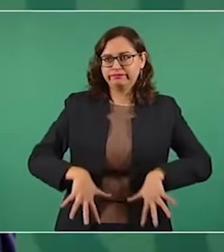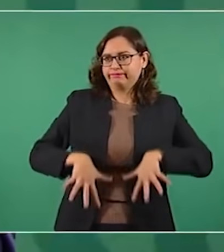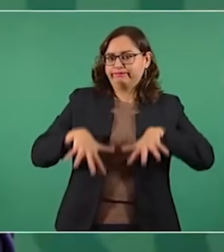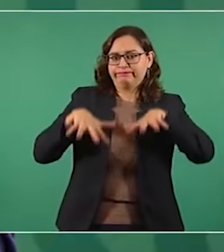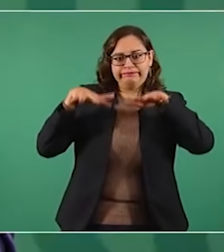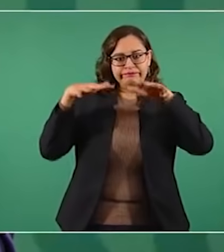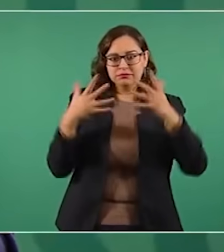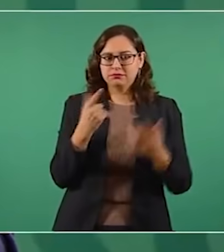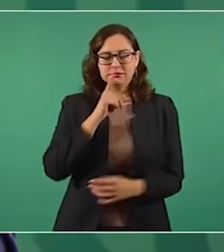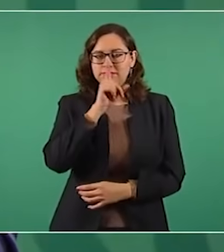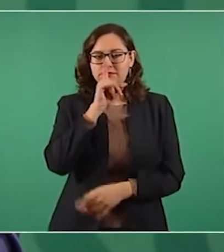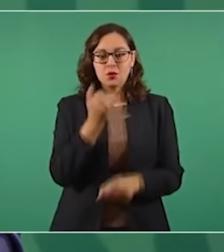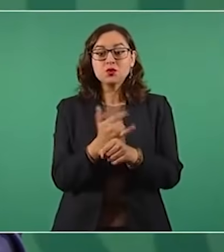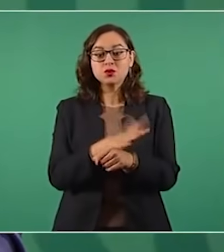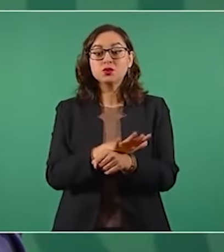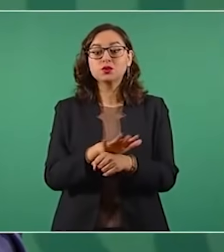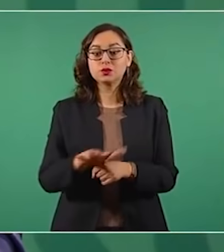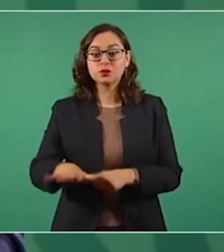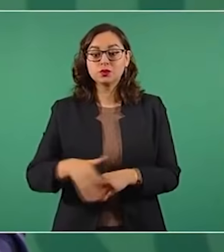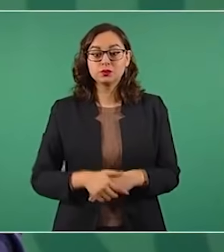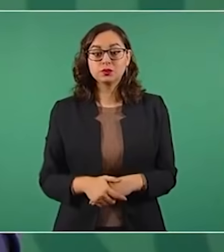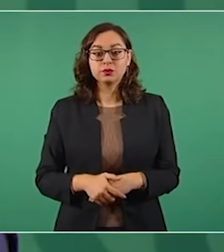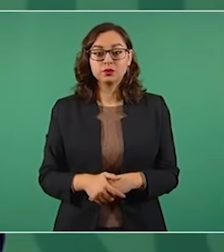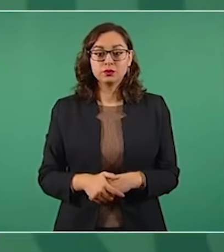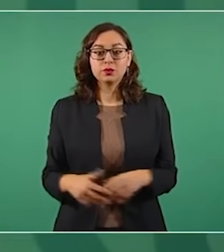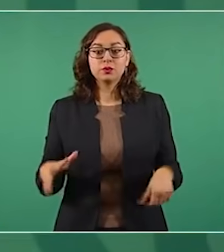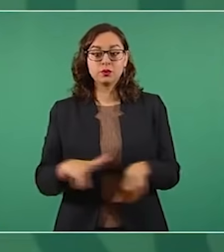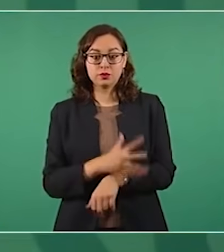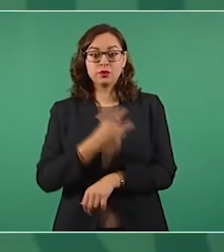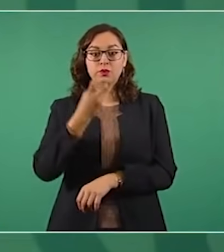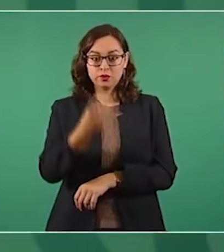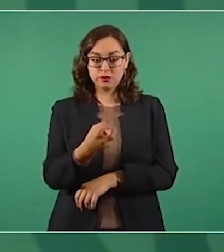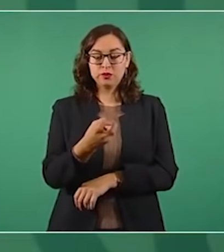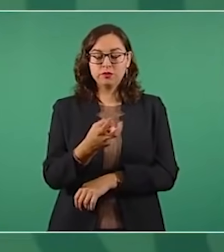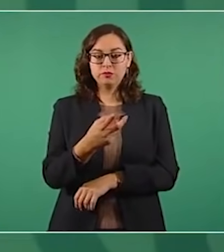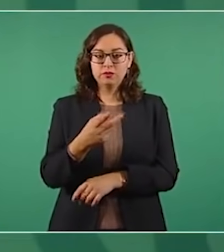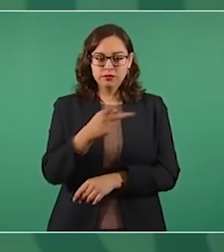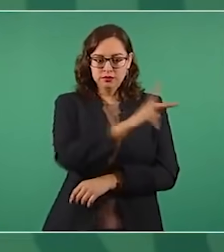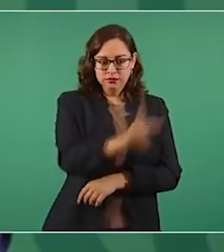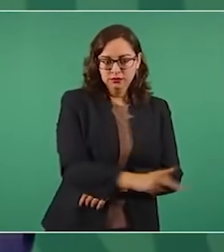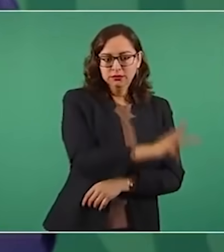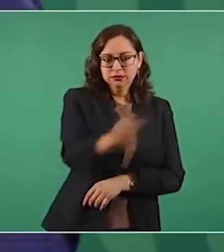dispuestos, esa es la información que tengo, a permitir que se continúe la construcción,